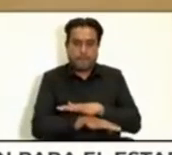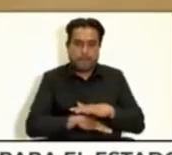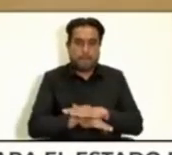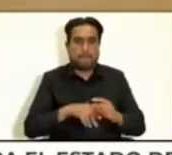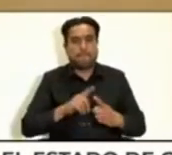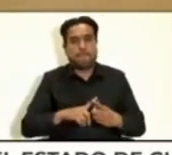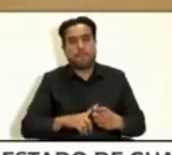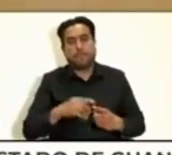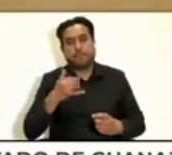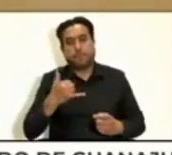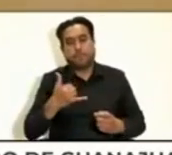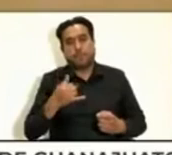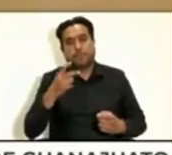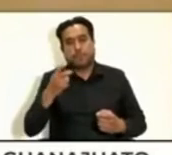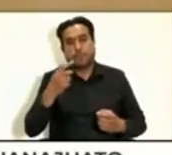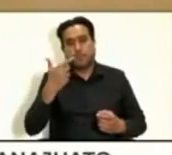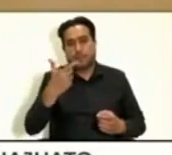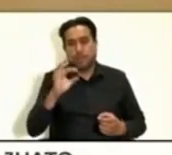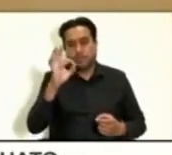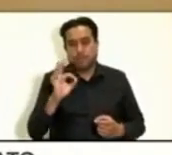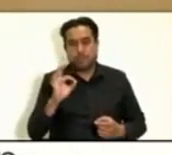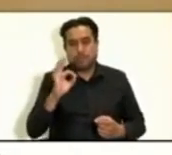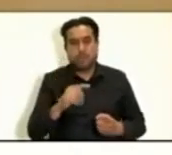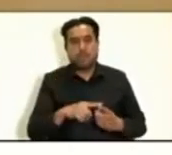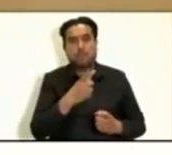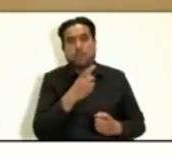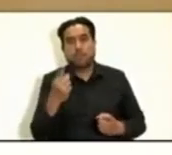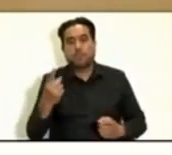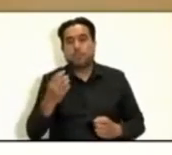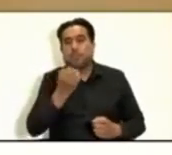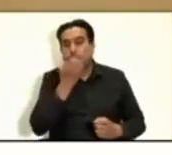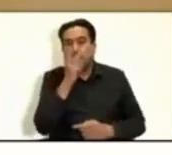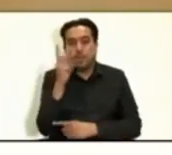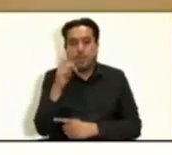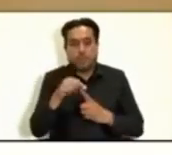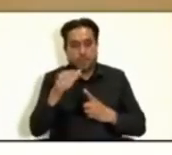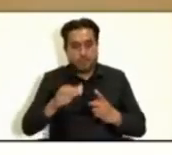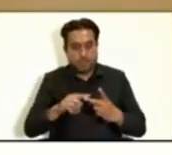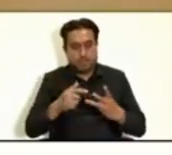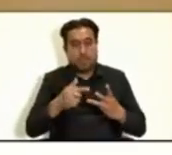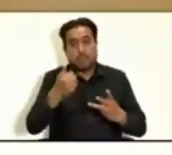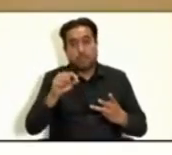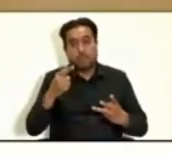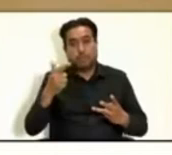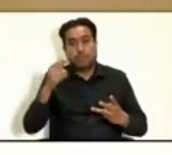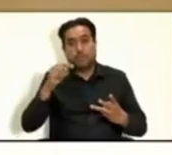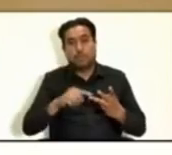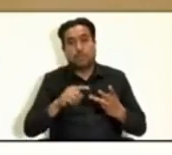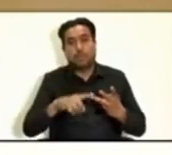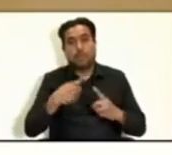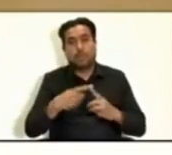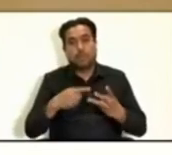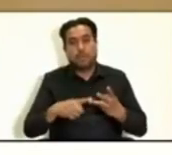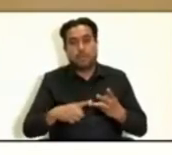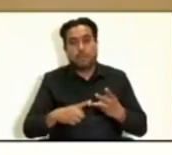explica la caída de 7% en matrícula preescolar 6.9 por ciento en la matrícula de educación media superior en